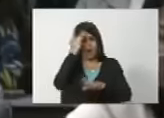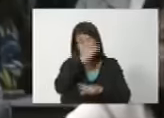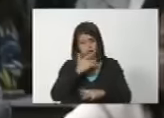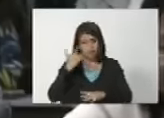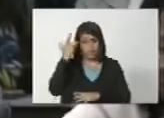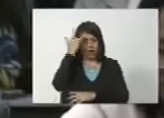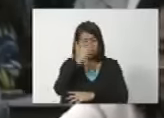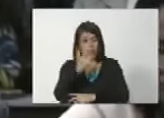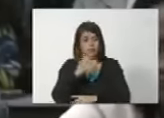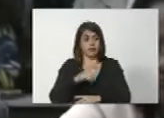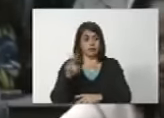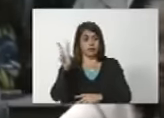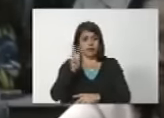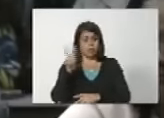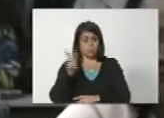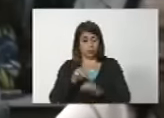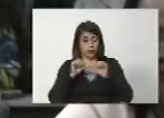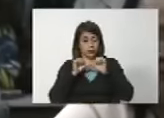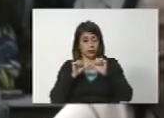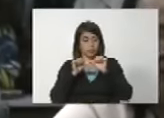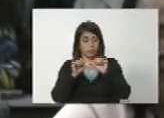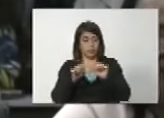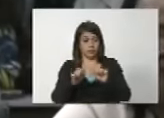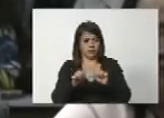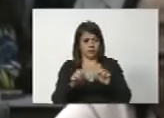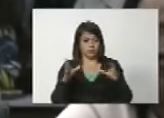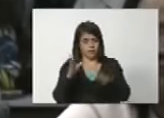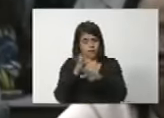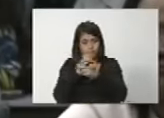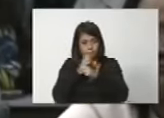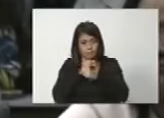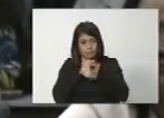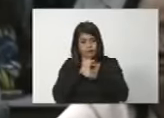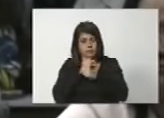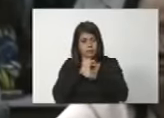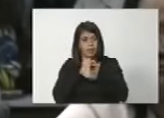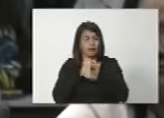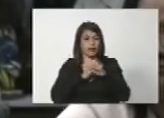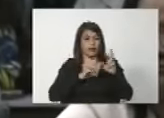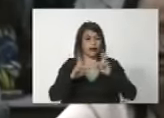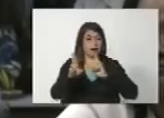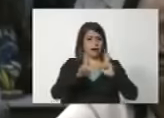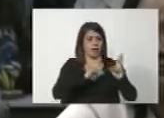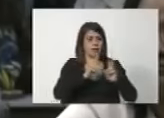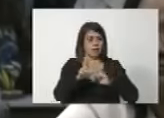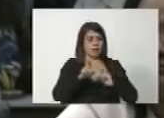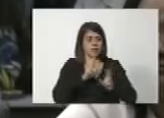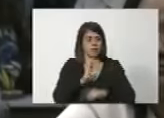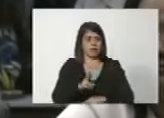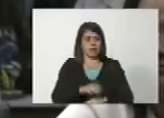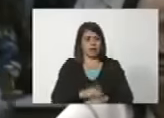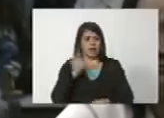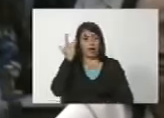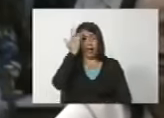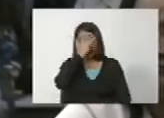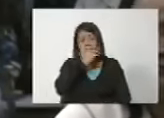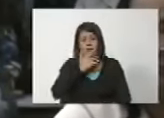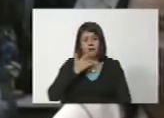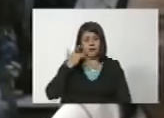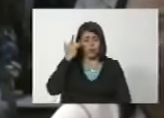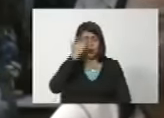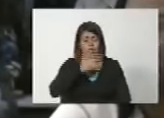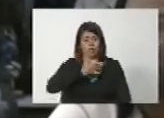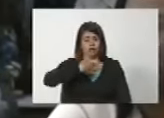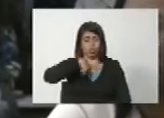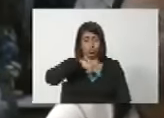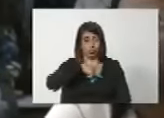general, Venezuela continúa afianzando las relaciones con la madre África. A